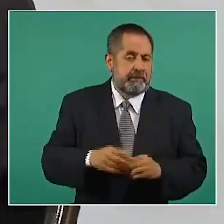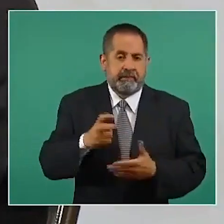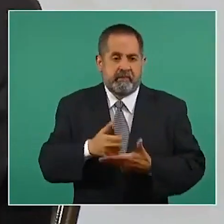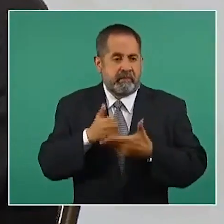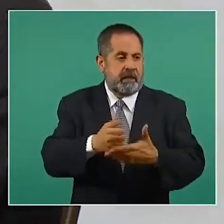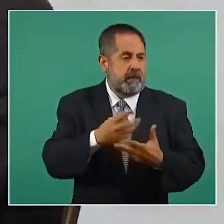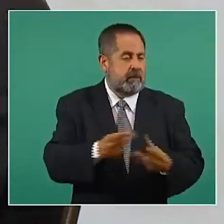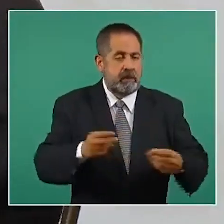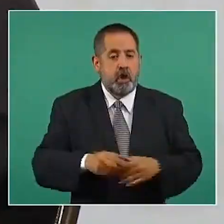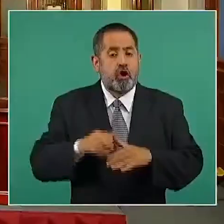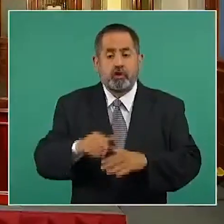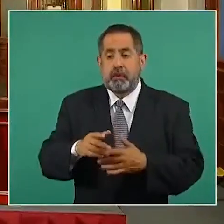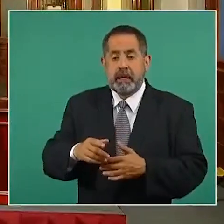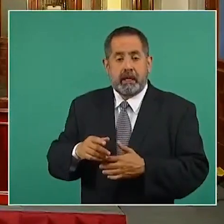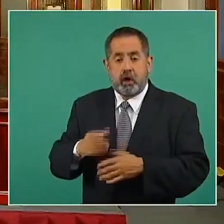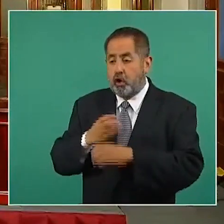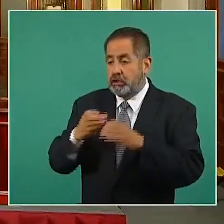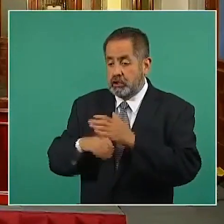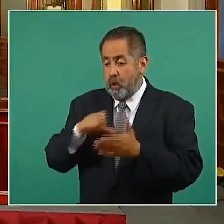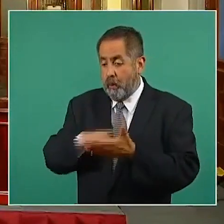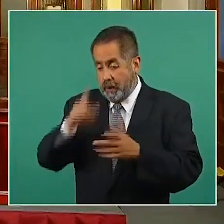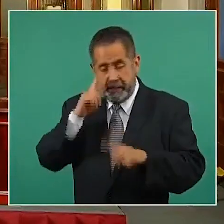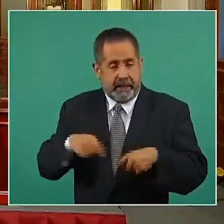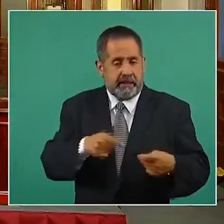pandemia en cuanto al equipo médico, la siguiente por favor.